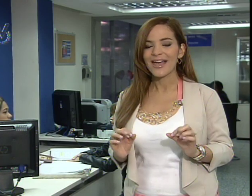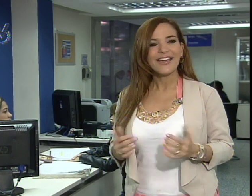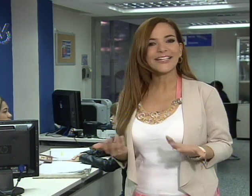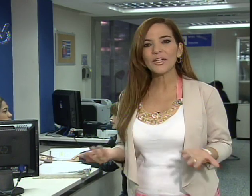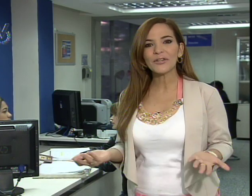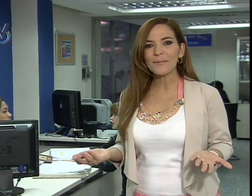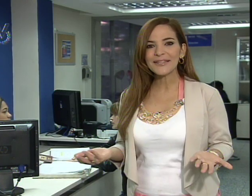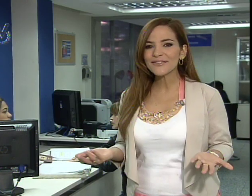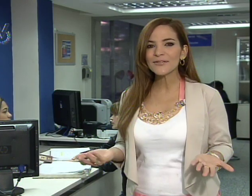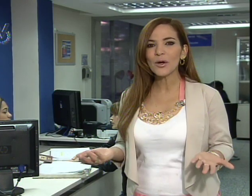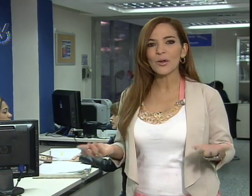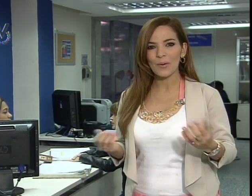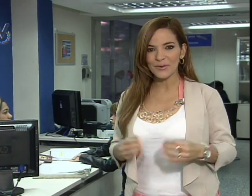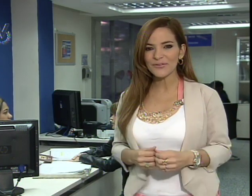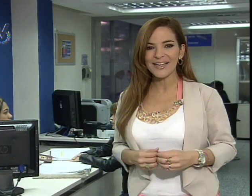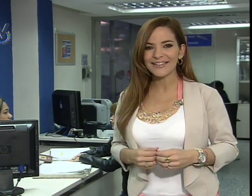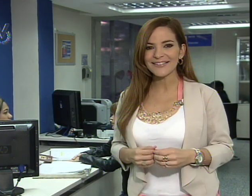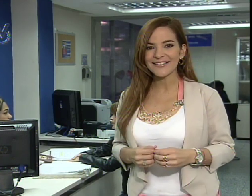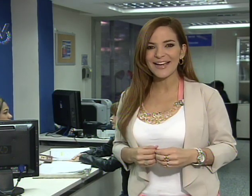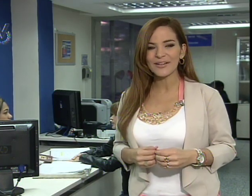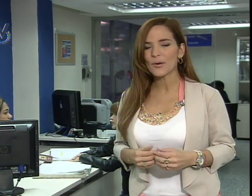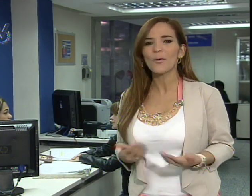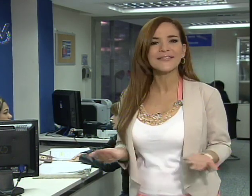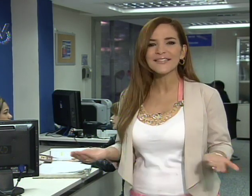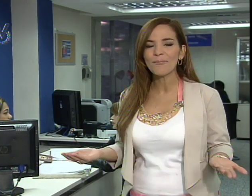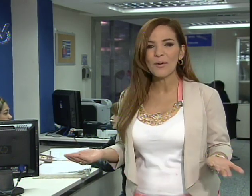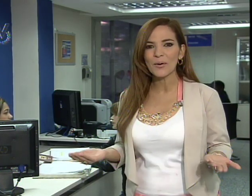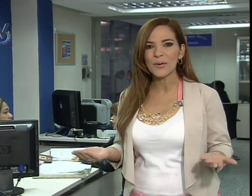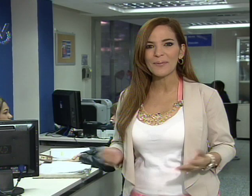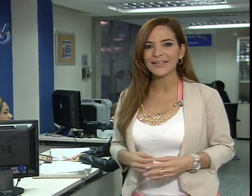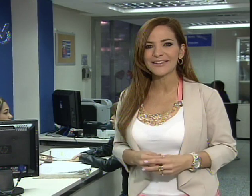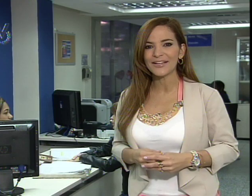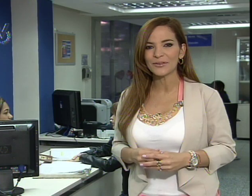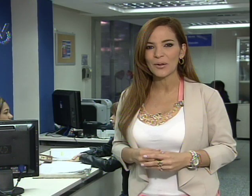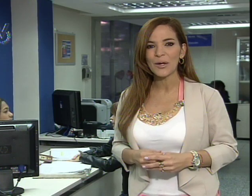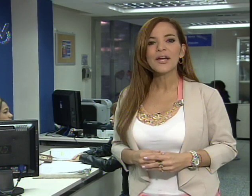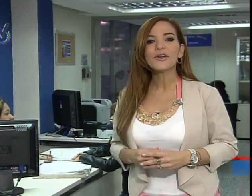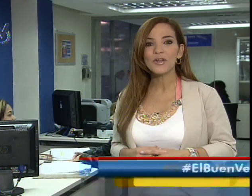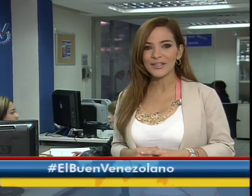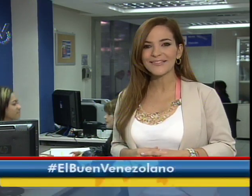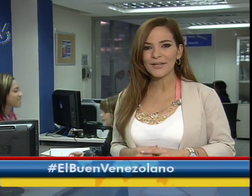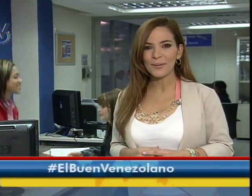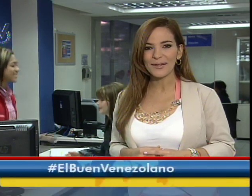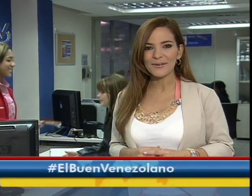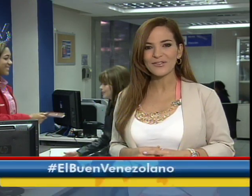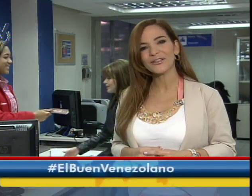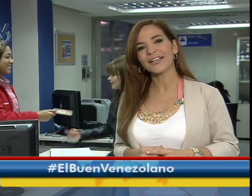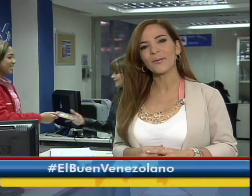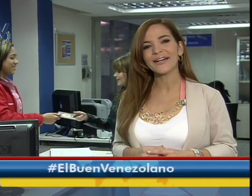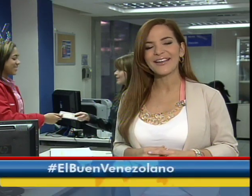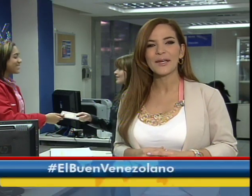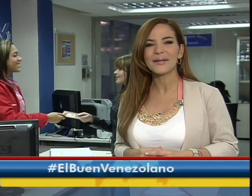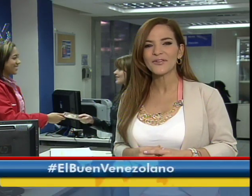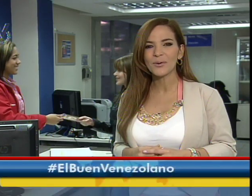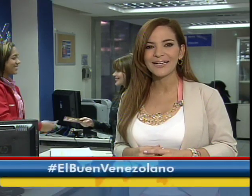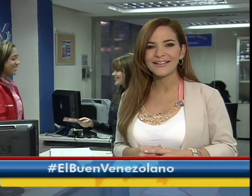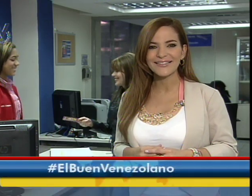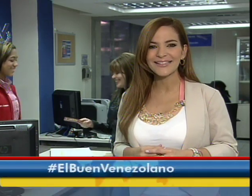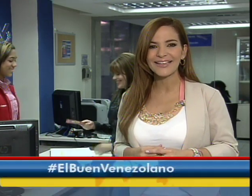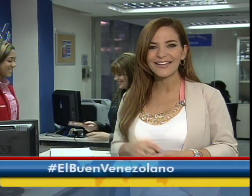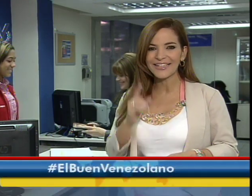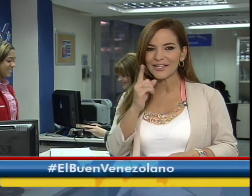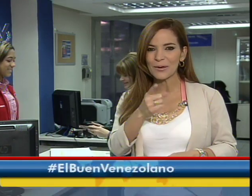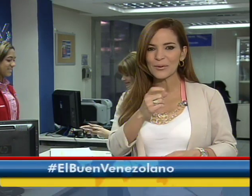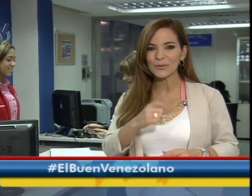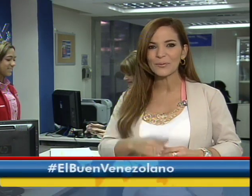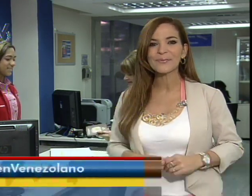viajar. Que lo tramites solo cuando sea necesario, cuesta poco y vale tanto. Noticiero Venevisión te recuerda que Venezuela